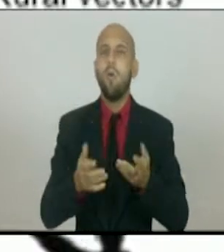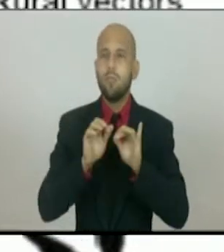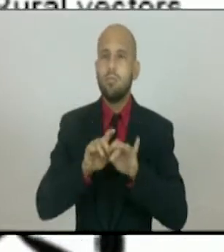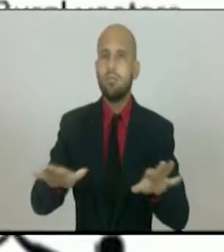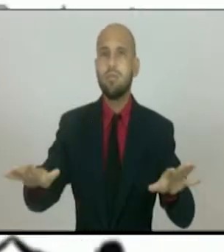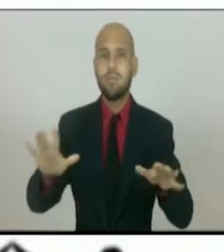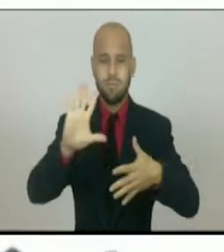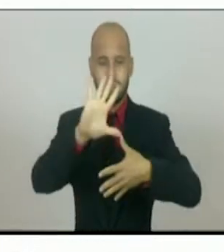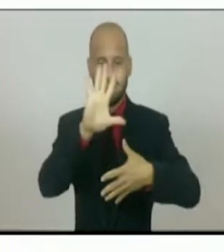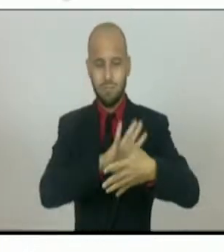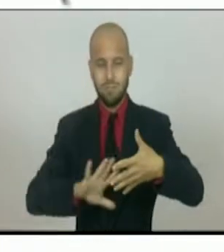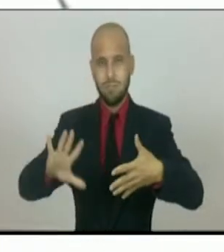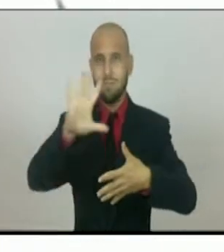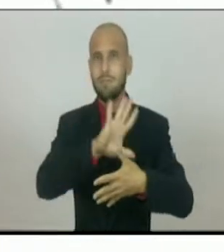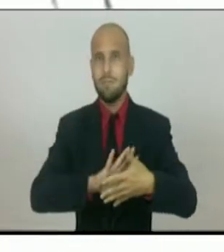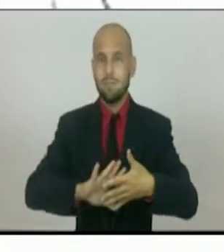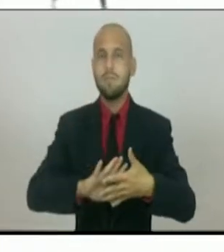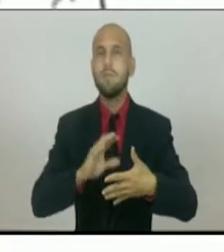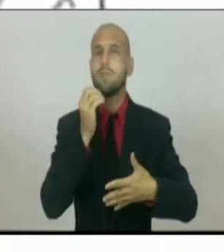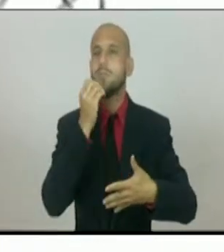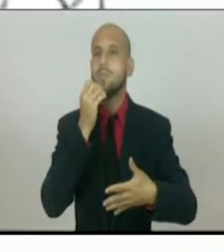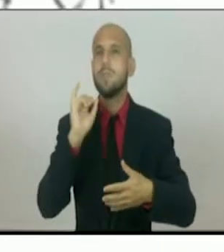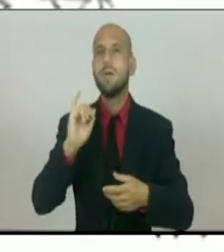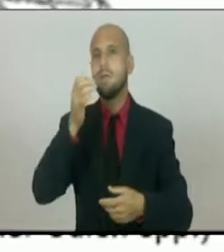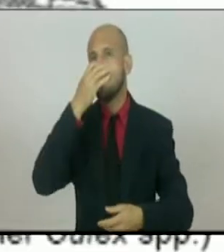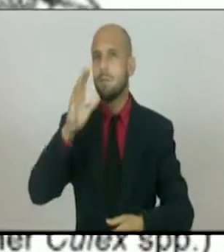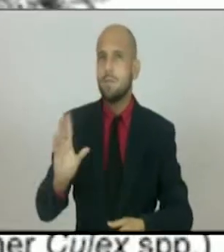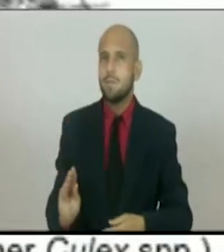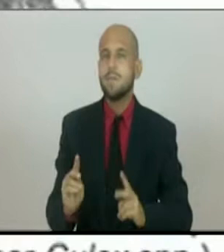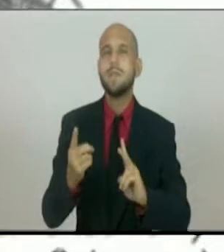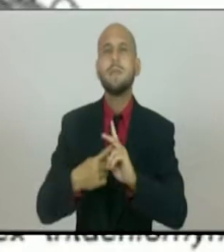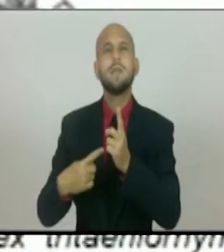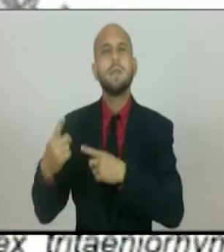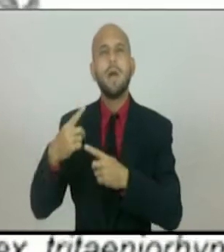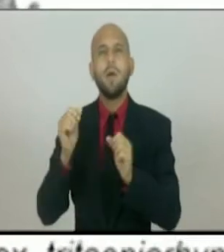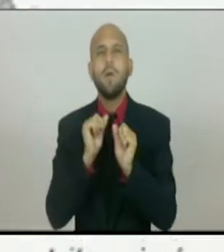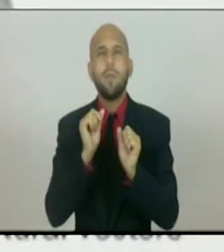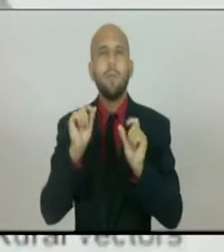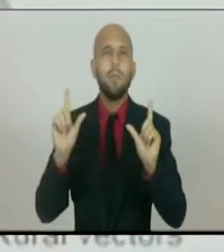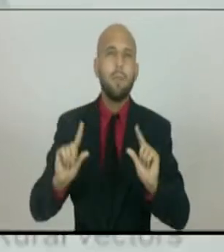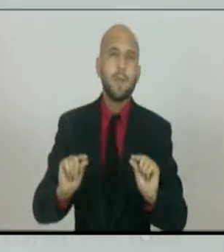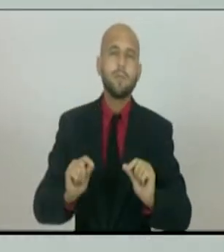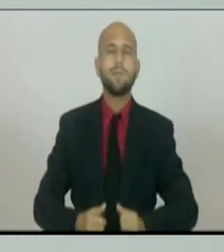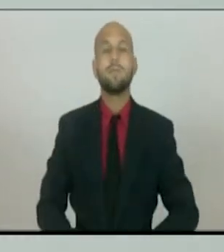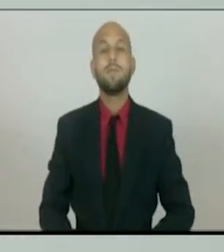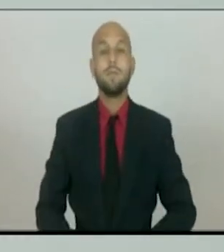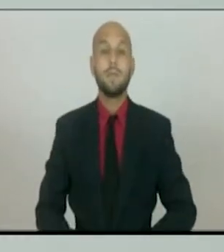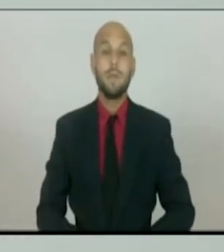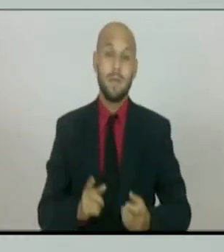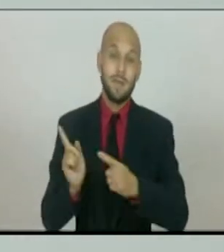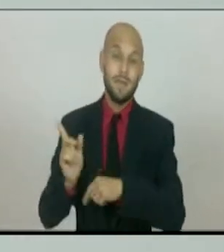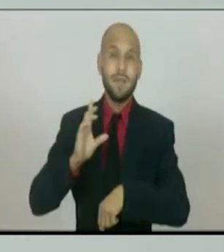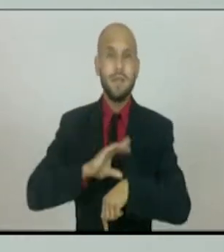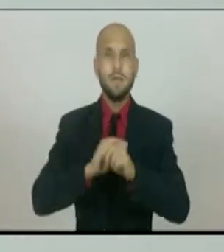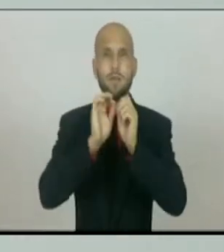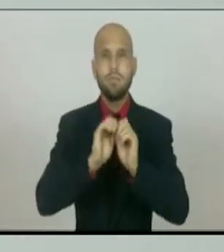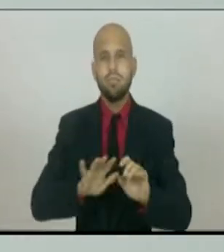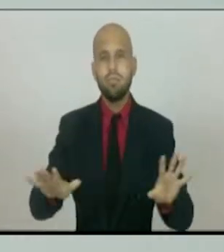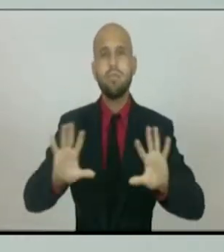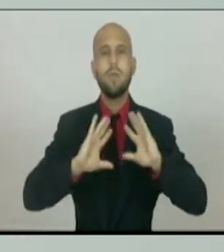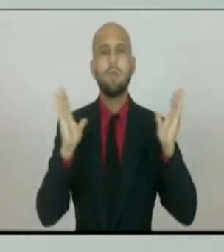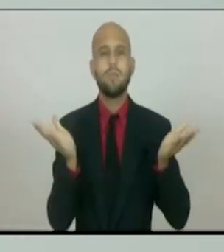país tropical o subtropical e incluso algunas regiones templadas. Los arbovirus han surgido en nuevas regiones del